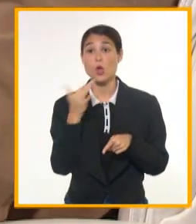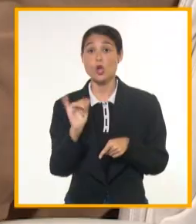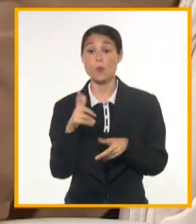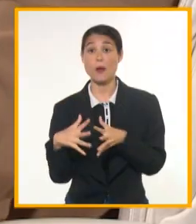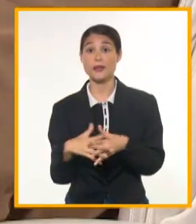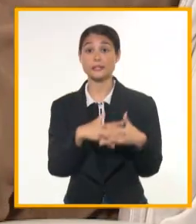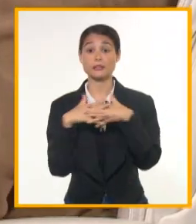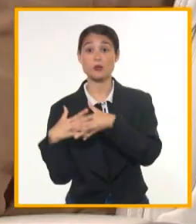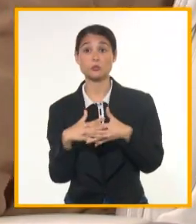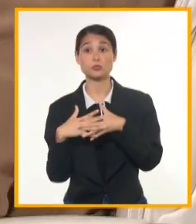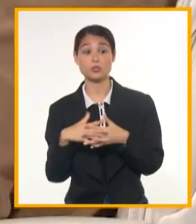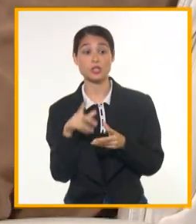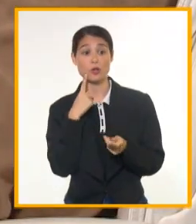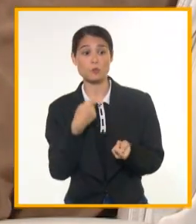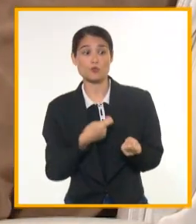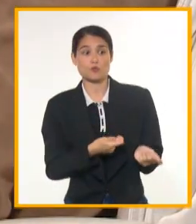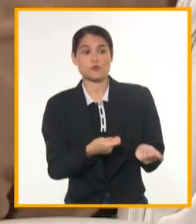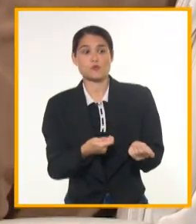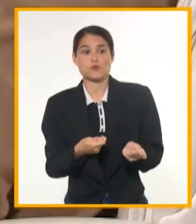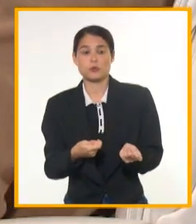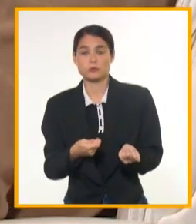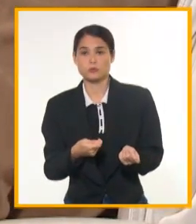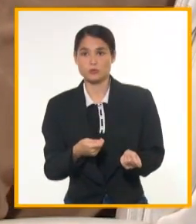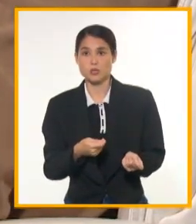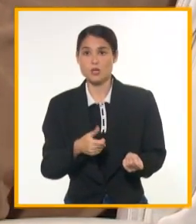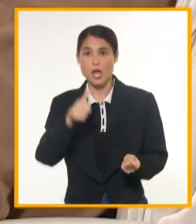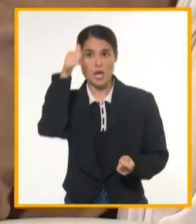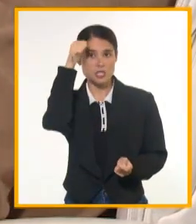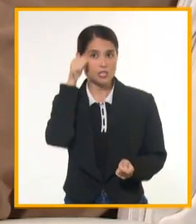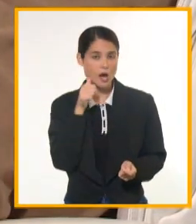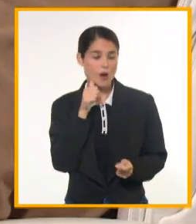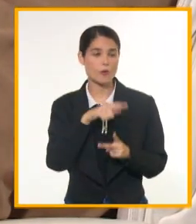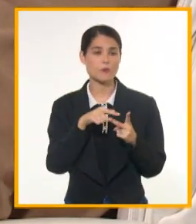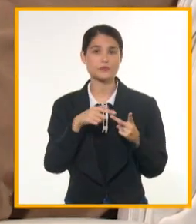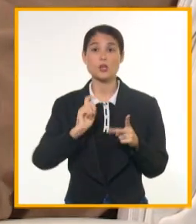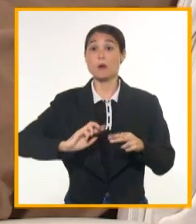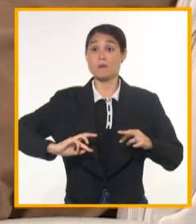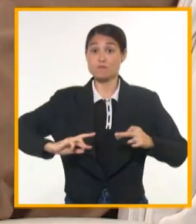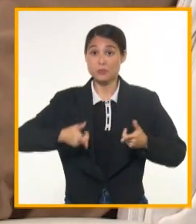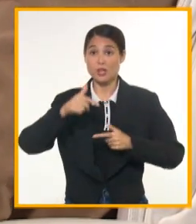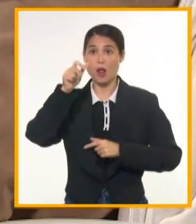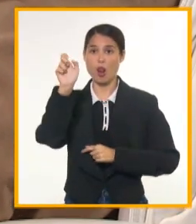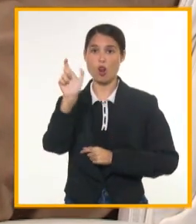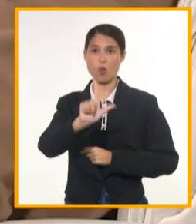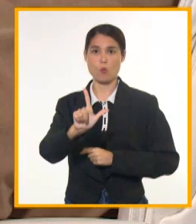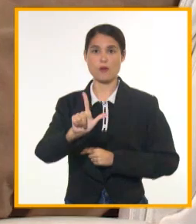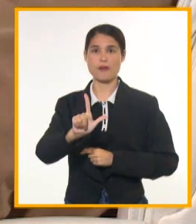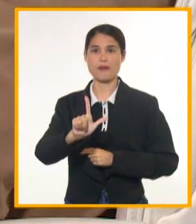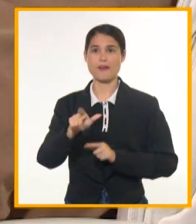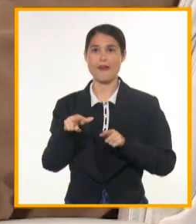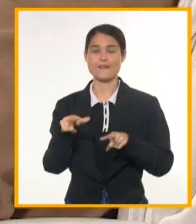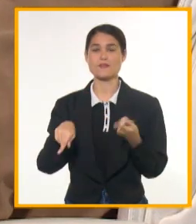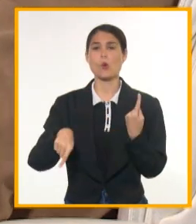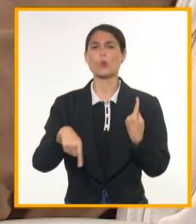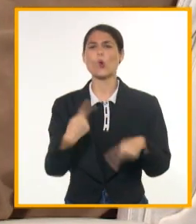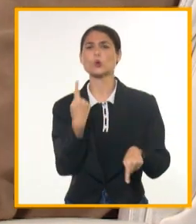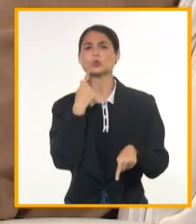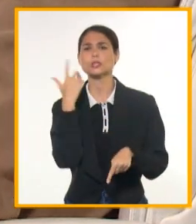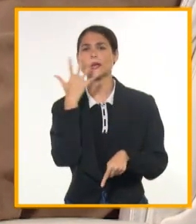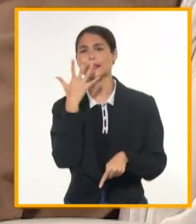El sábado, hoy lunes, ya hizo de nuevo declaraciones amenazantes contra Zelensky y